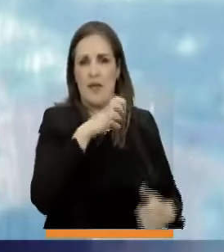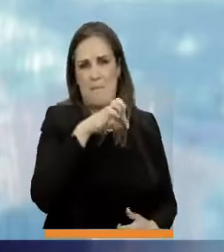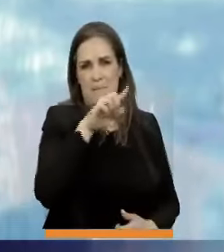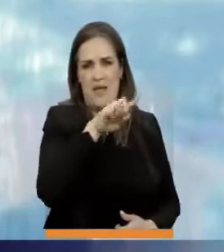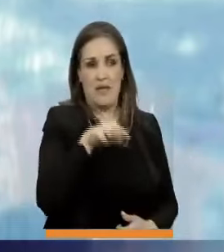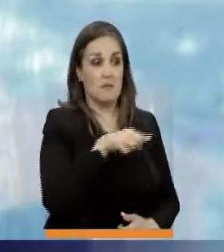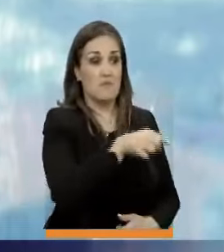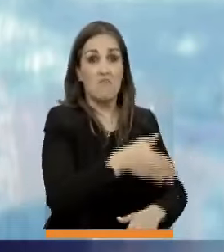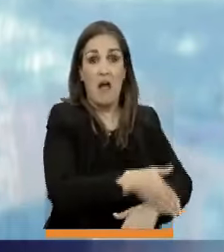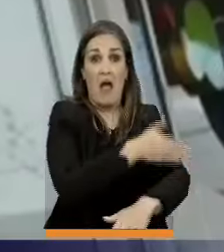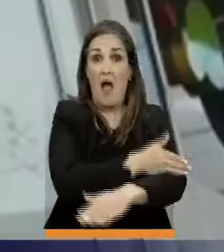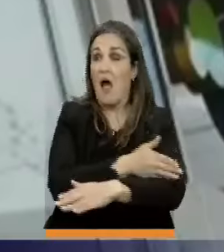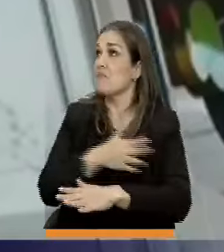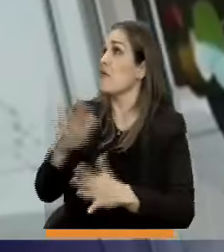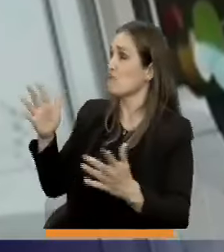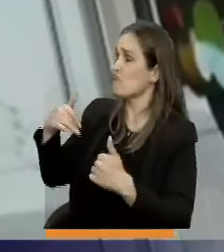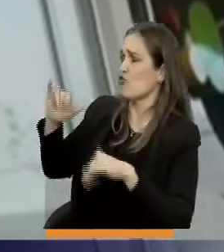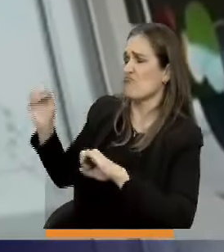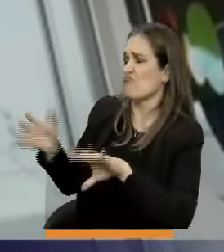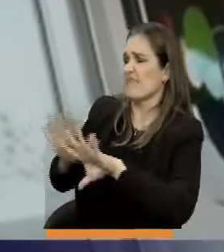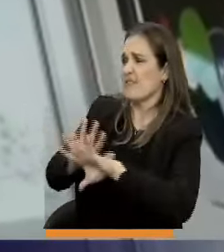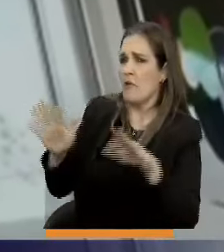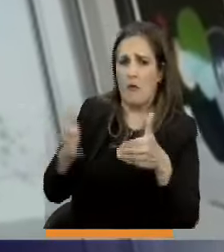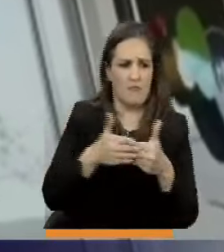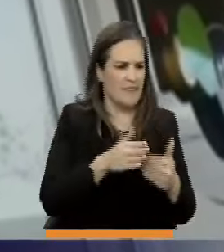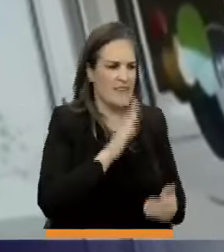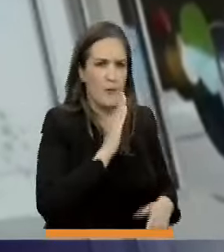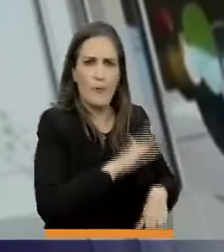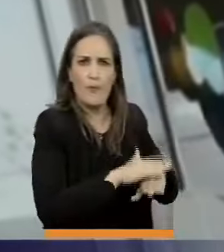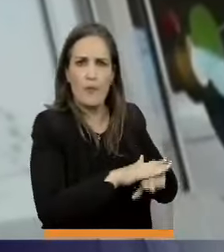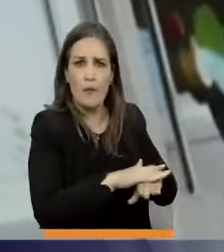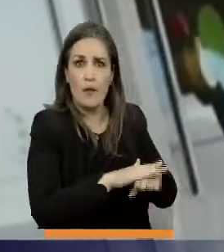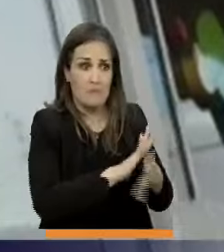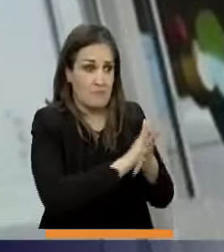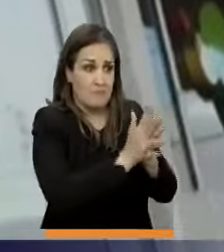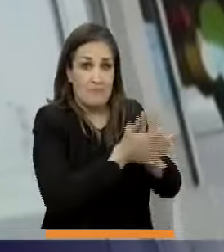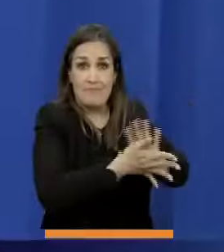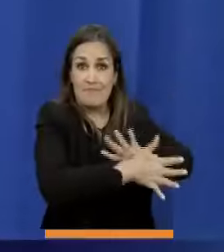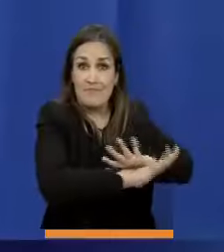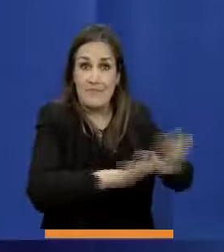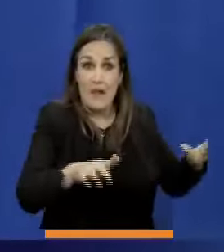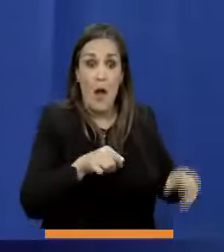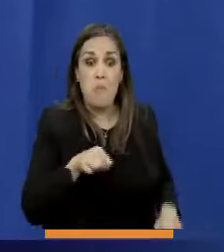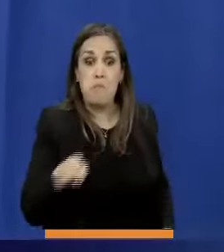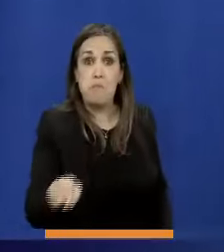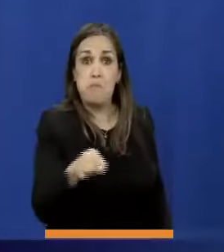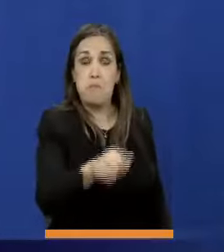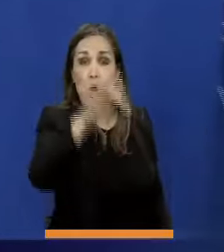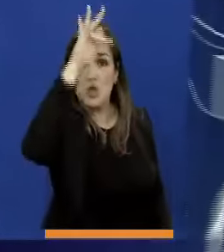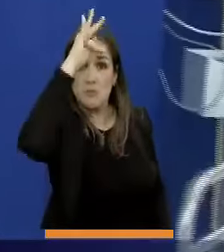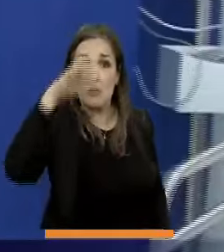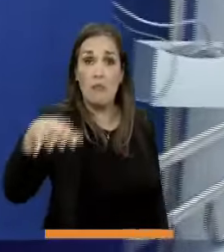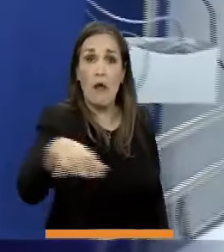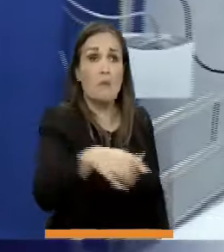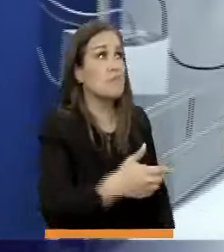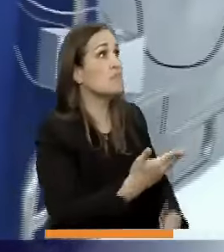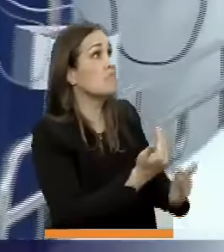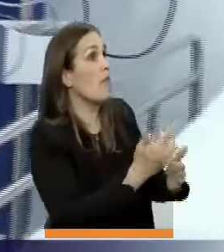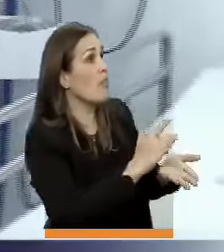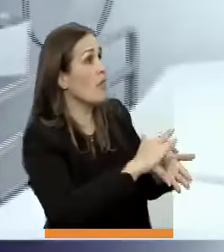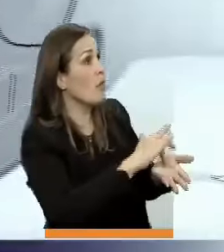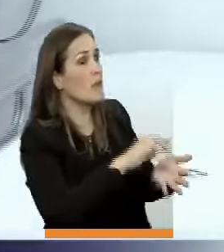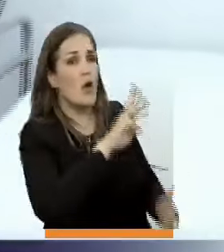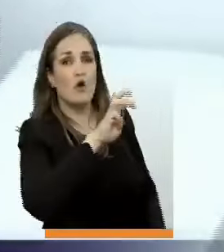se retiraron sin ningún responsable. La EPS ahora liquidada debía, según las clínicas y hospitales que le prestaban sus servicios, 8.8